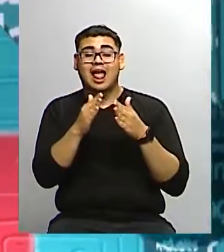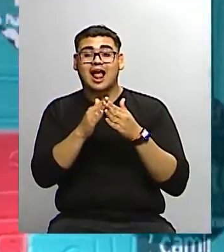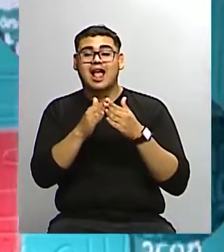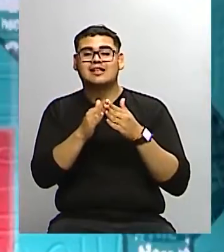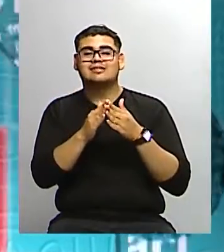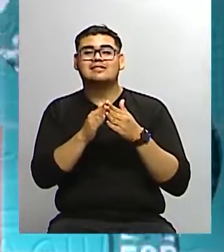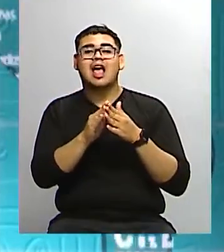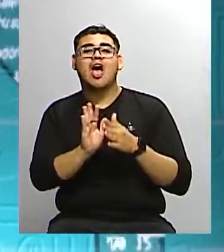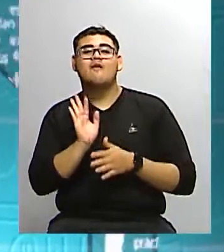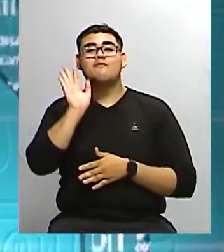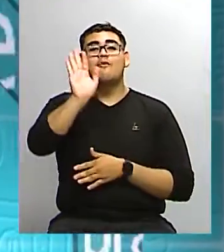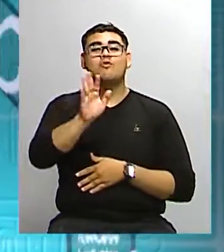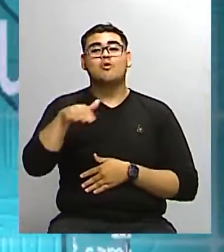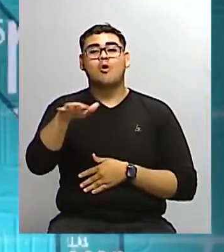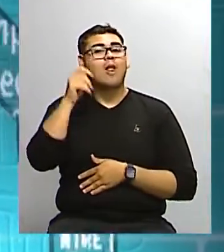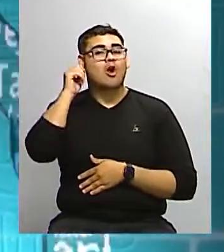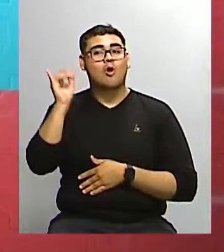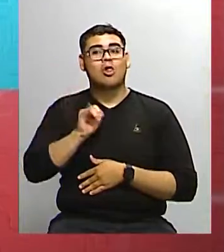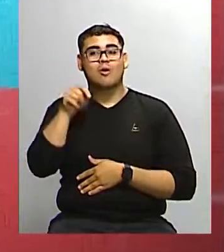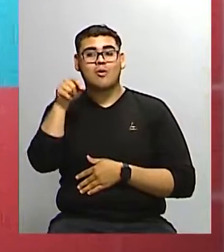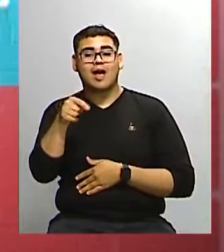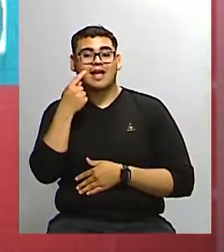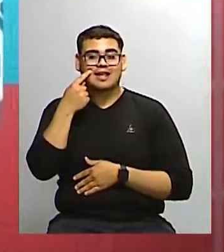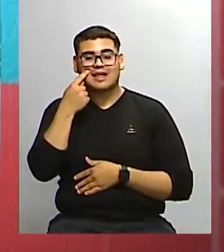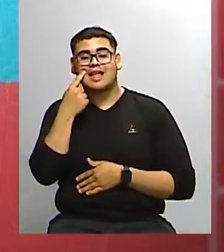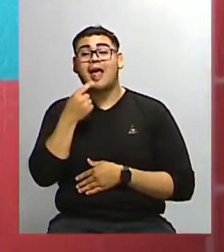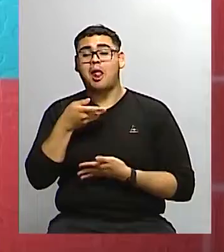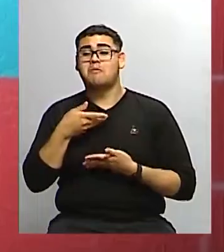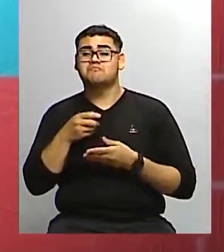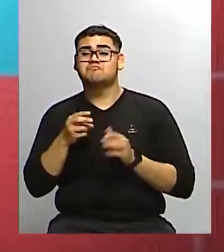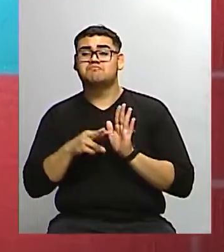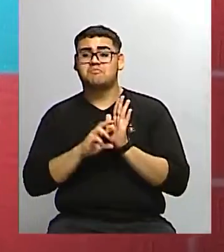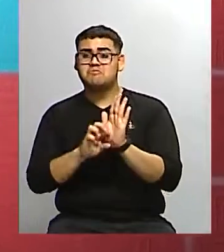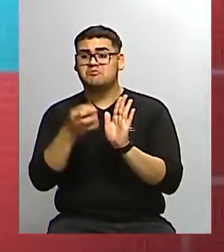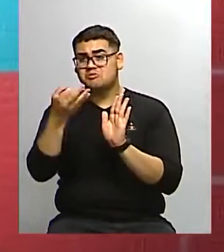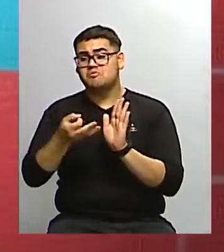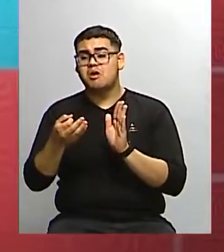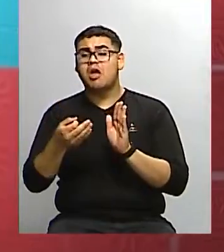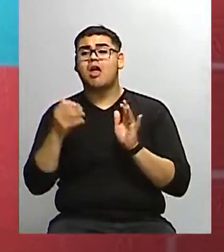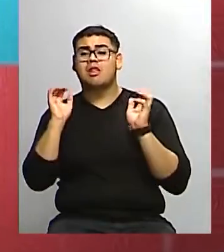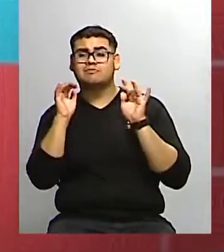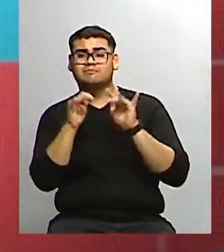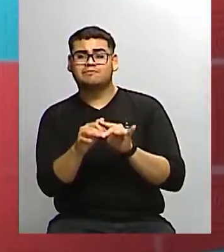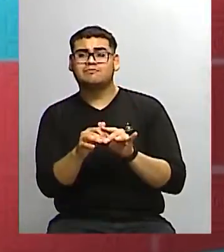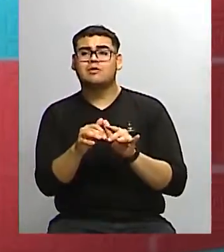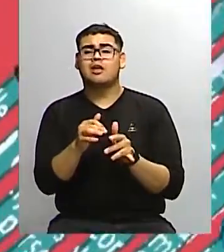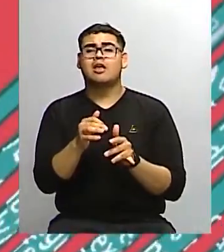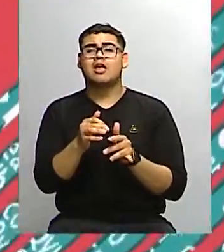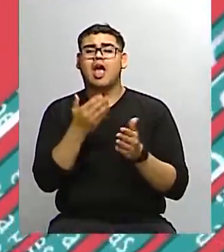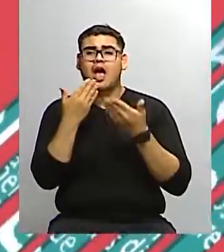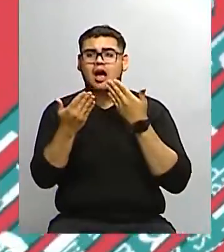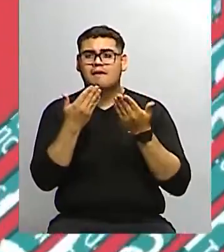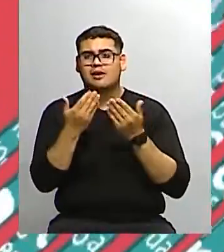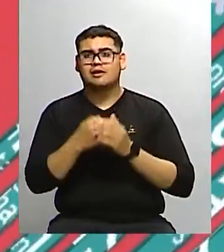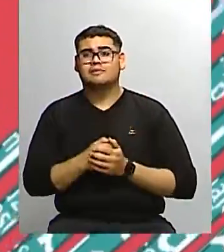Cruz, donde el intendente nos dio la posibilidad de hacerlas ahí y todo el municipio acompañó, donde había, por ejemplo,